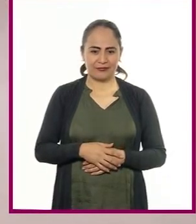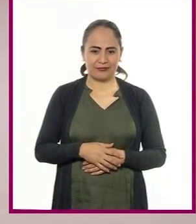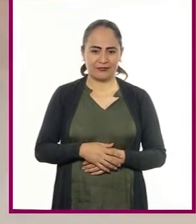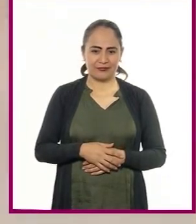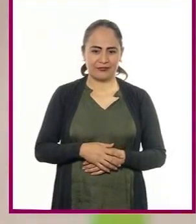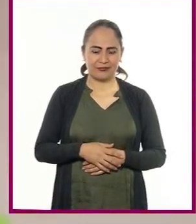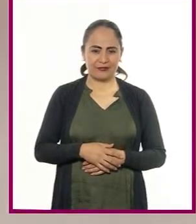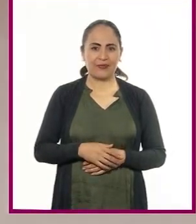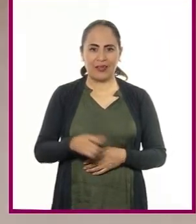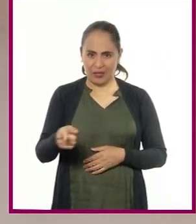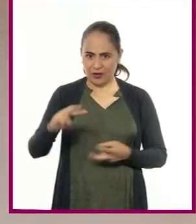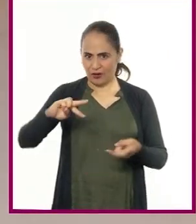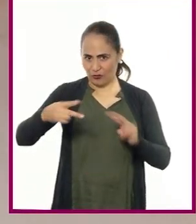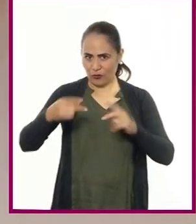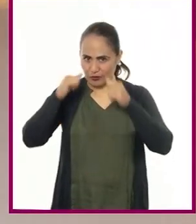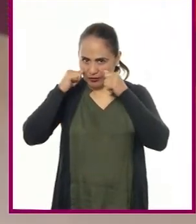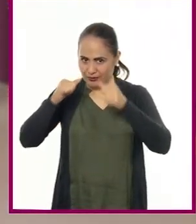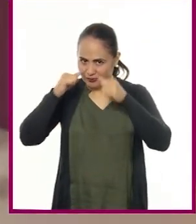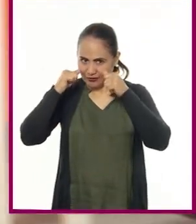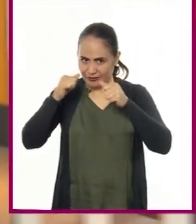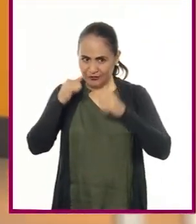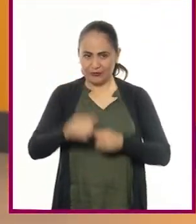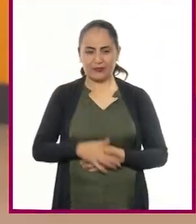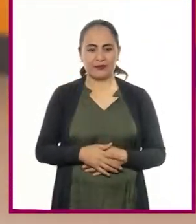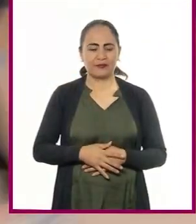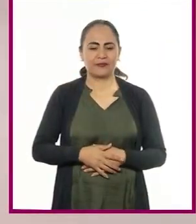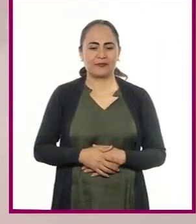Atenta, maestra. Casi.